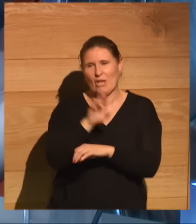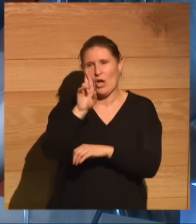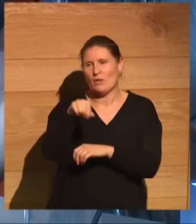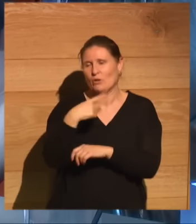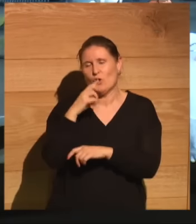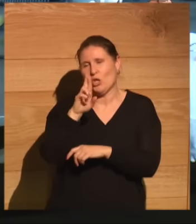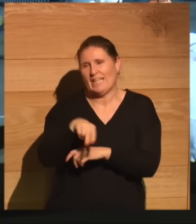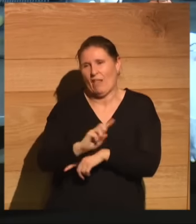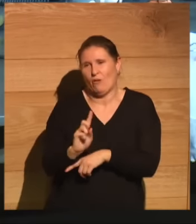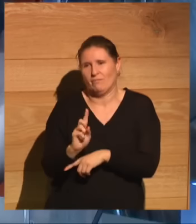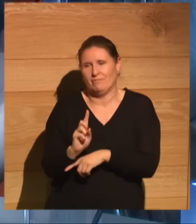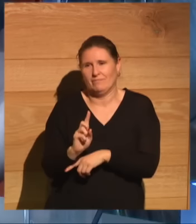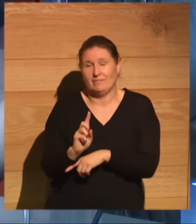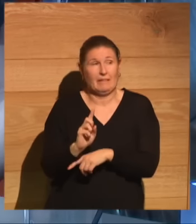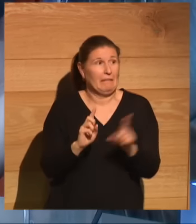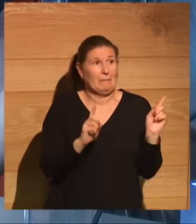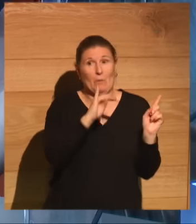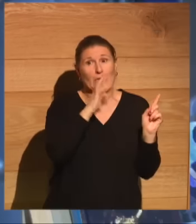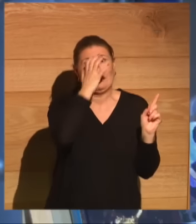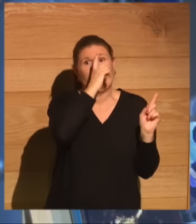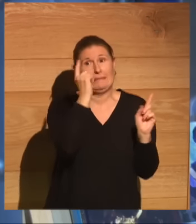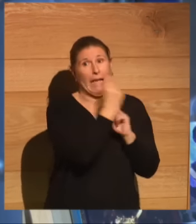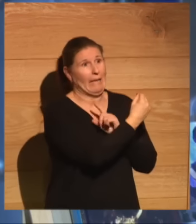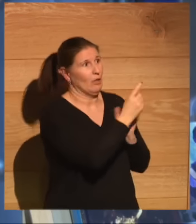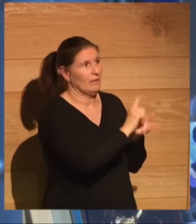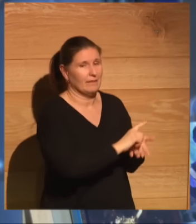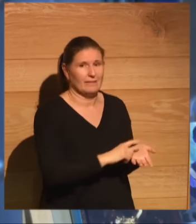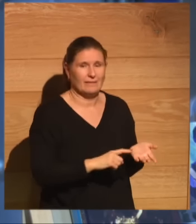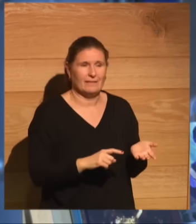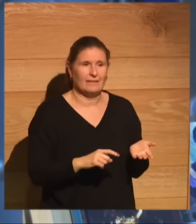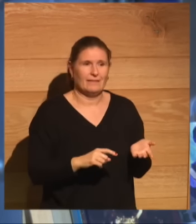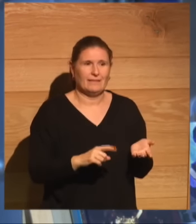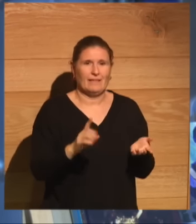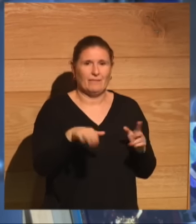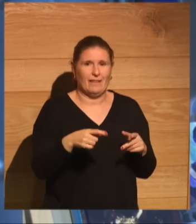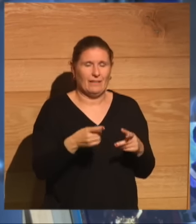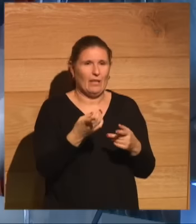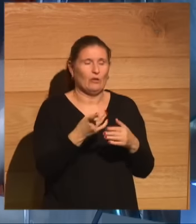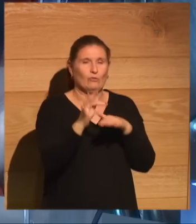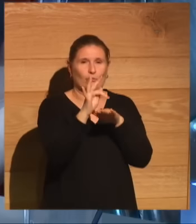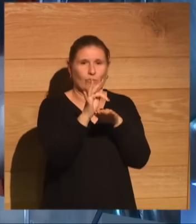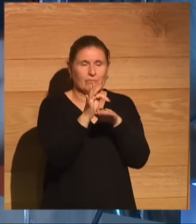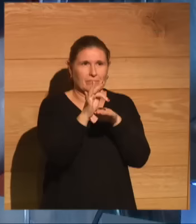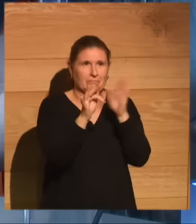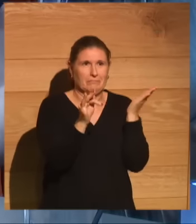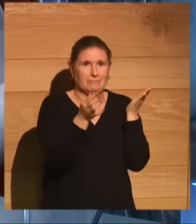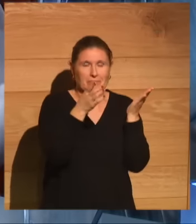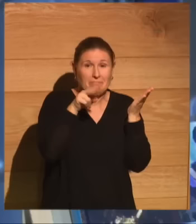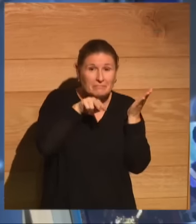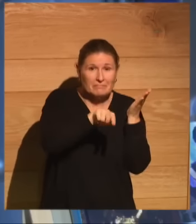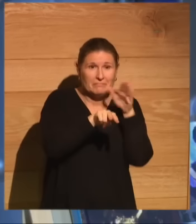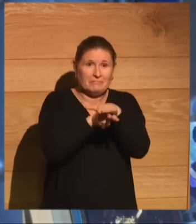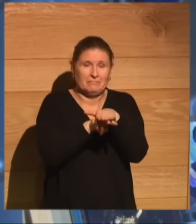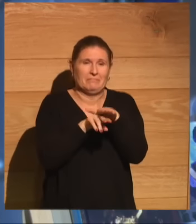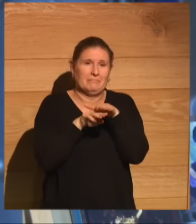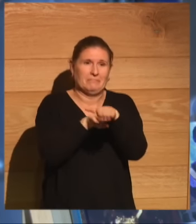Rodrigo, I've seen all your movies. Y se mete en una tumba. La de Buriez. Lo saca Juan